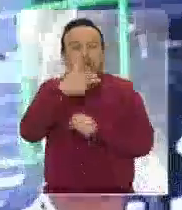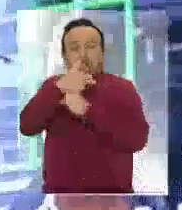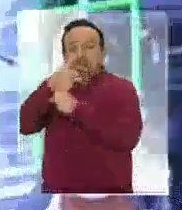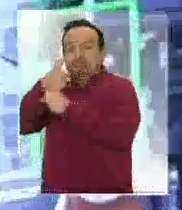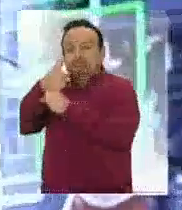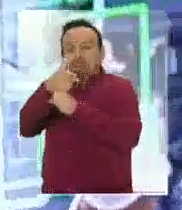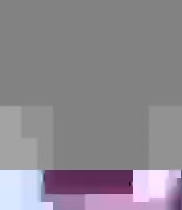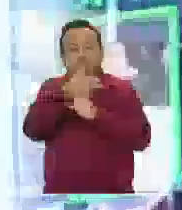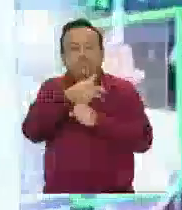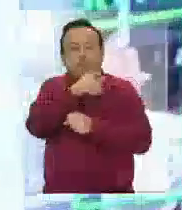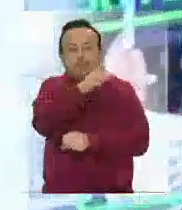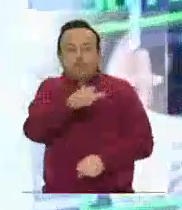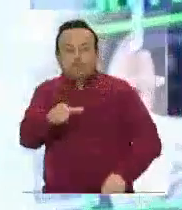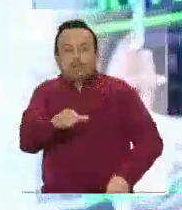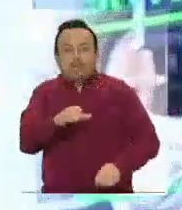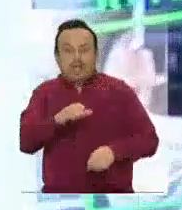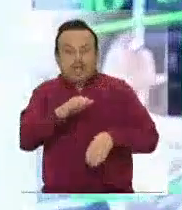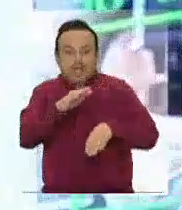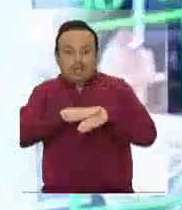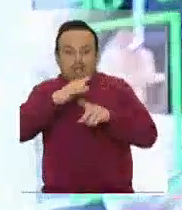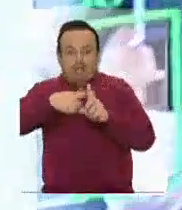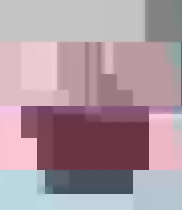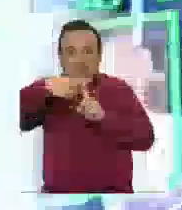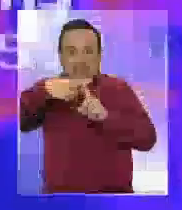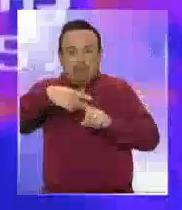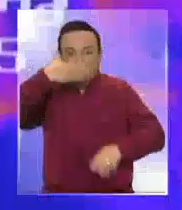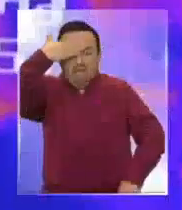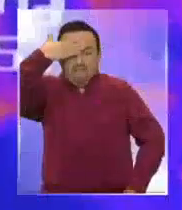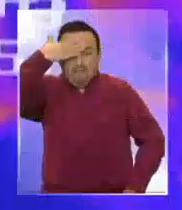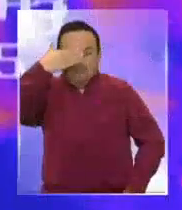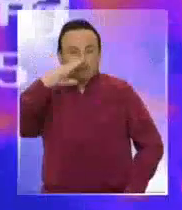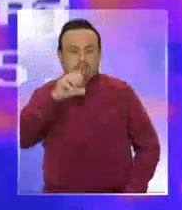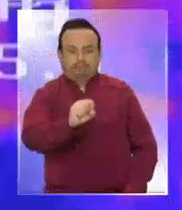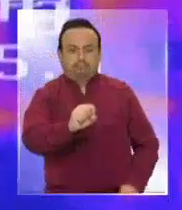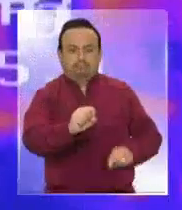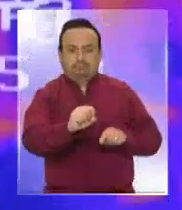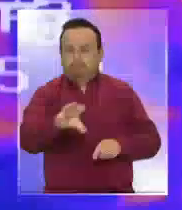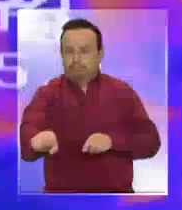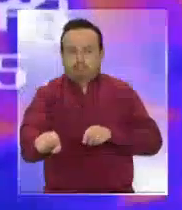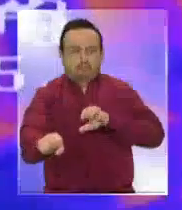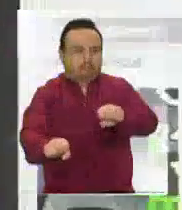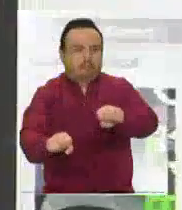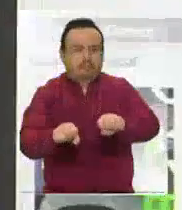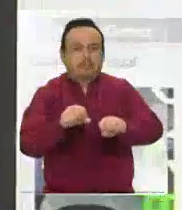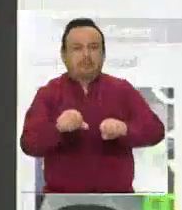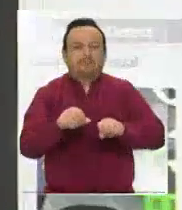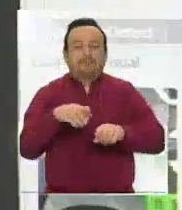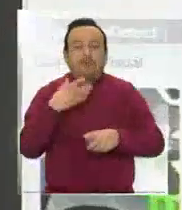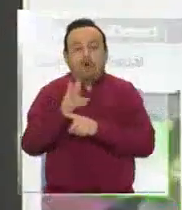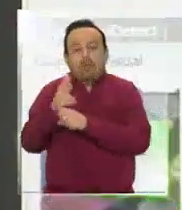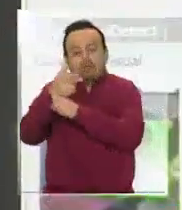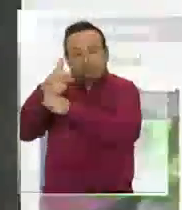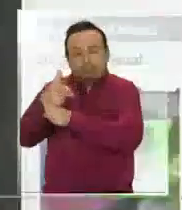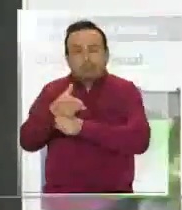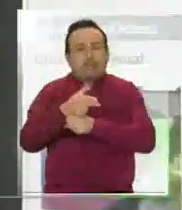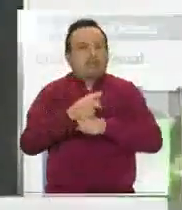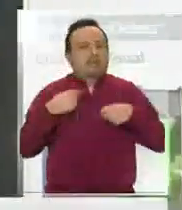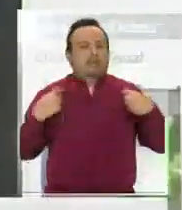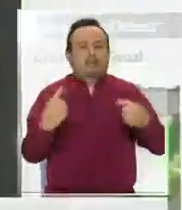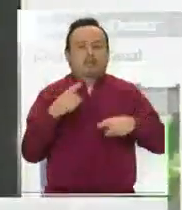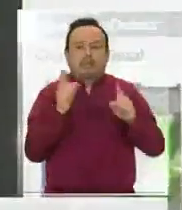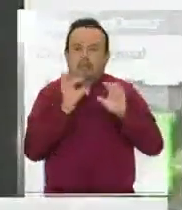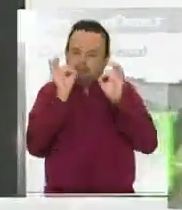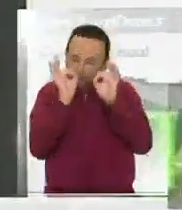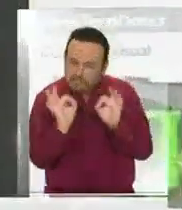la fiebre de las personas. Así que es muy importante, digo esto porque hay otras cámaras que miden como la temperatura de los ambientes, ¿eh?, que son más de uso industrial, pero